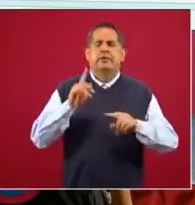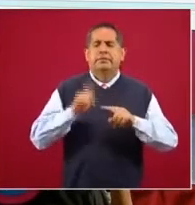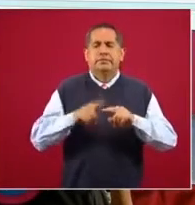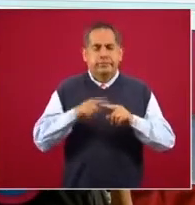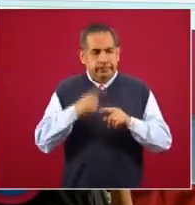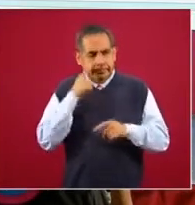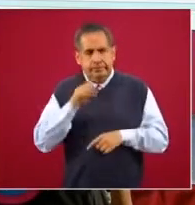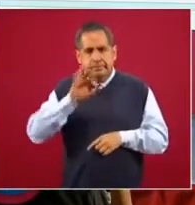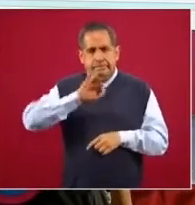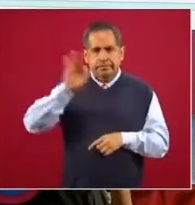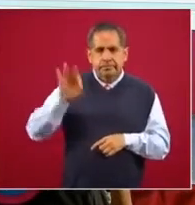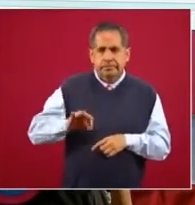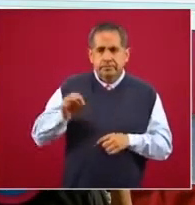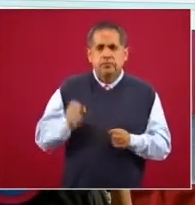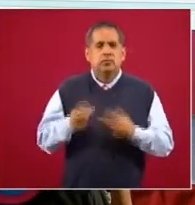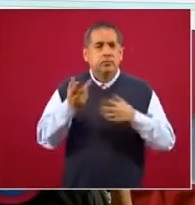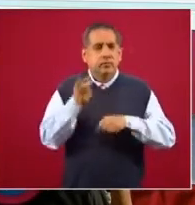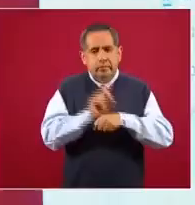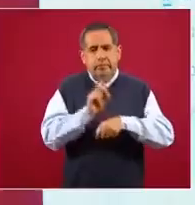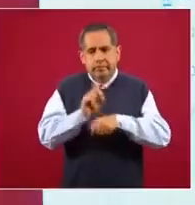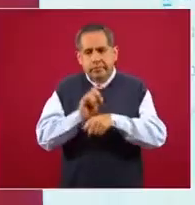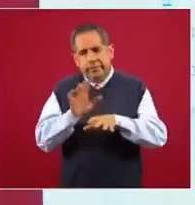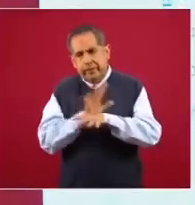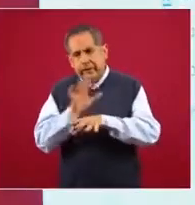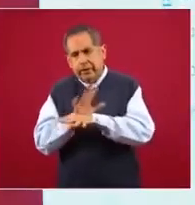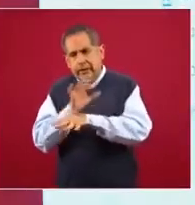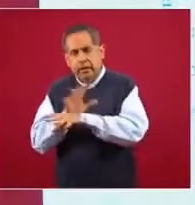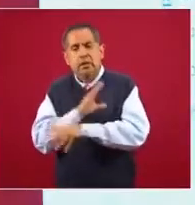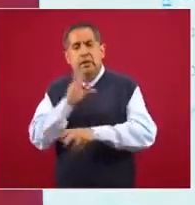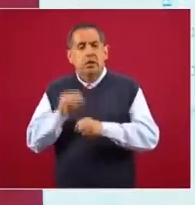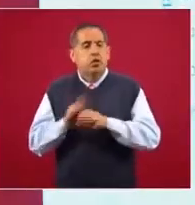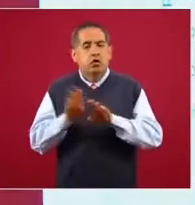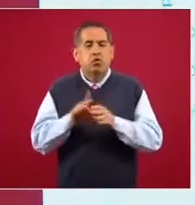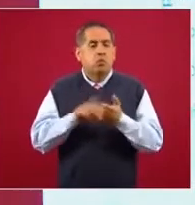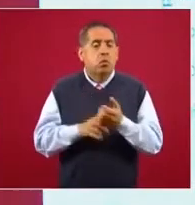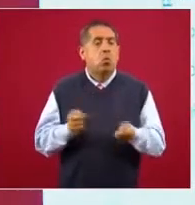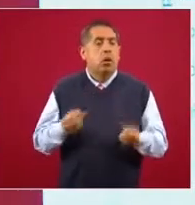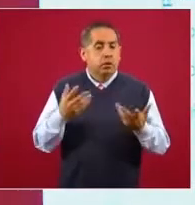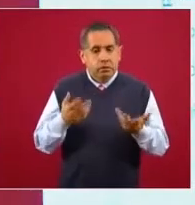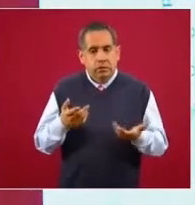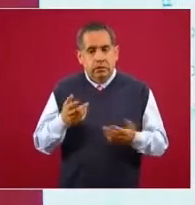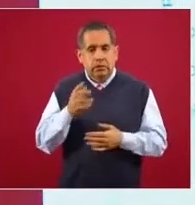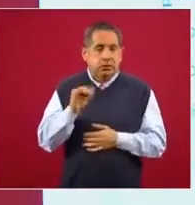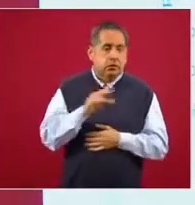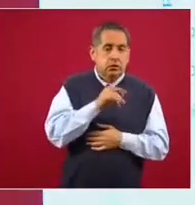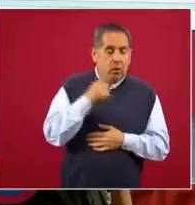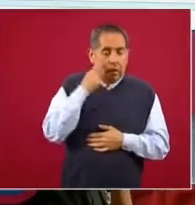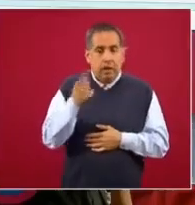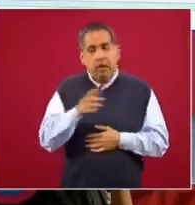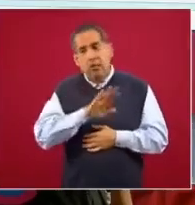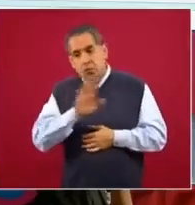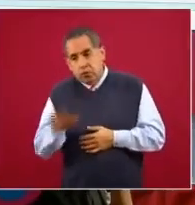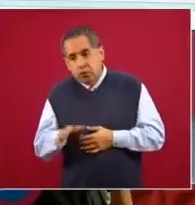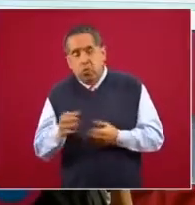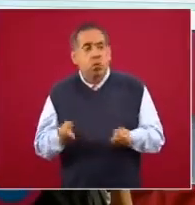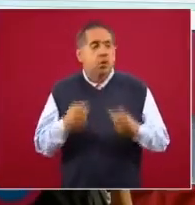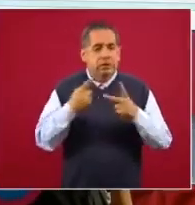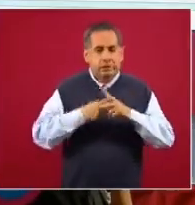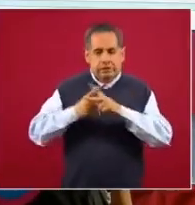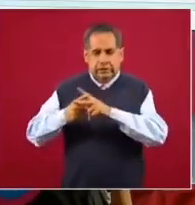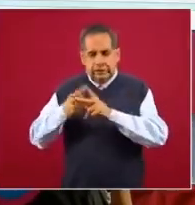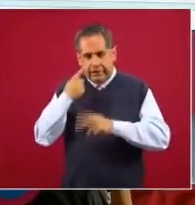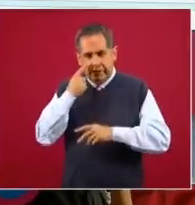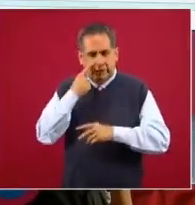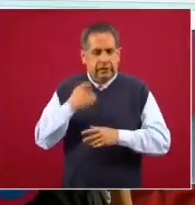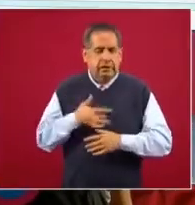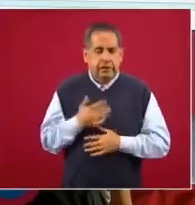actualizar este porcentaje de cambio diario, tanto en los casos estimados como en las defunciones estimadas. Vean ustedes